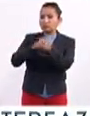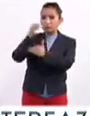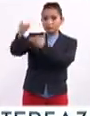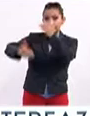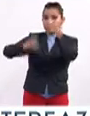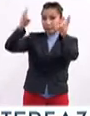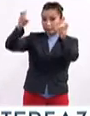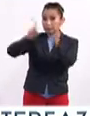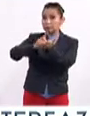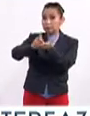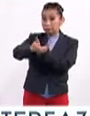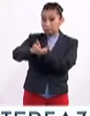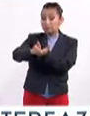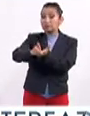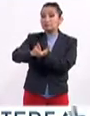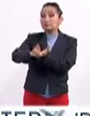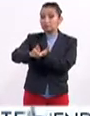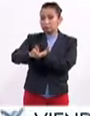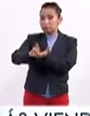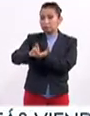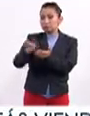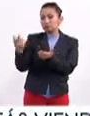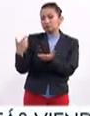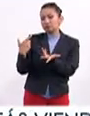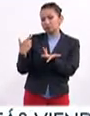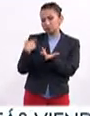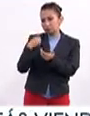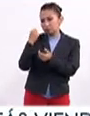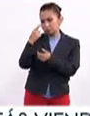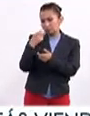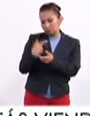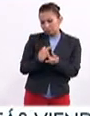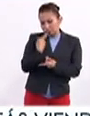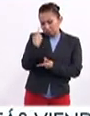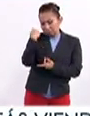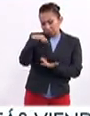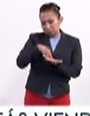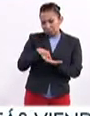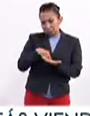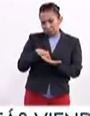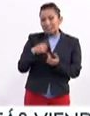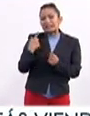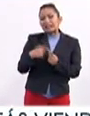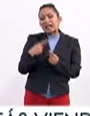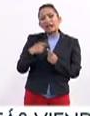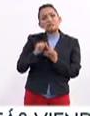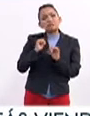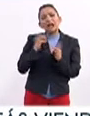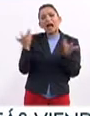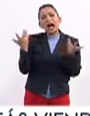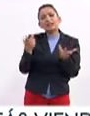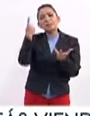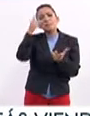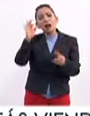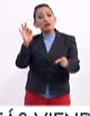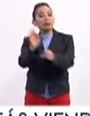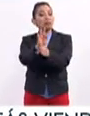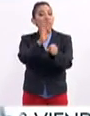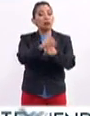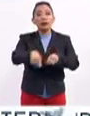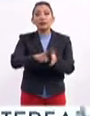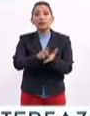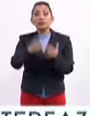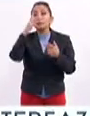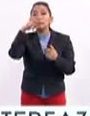avanzada en tema de derechos, preguntar, y nosotros mismos respondemos, ¿quiénes son los encargados ahora de proteger los derechos en